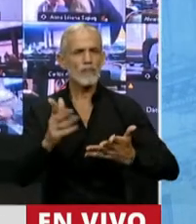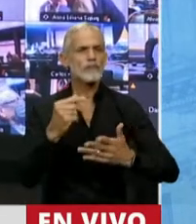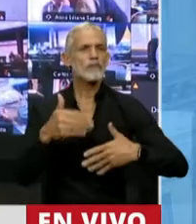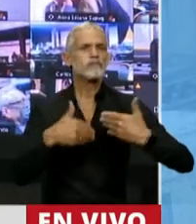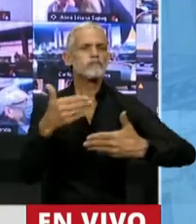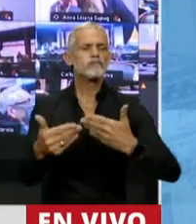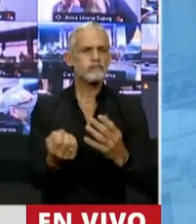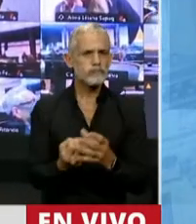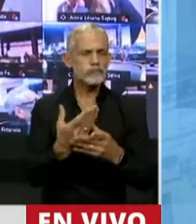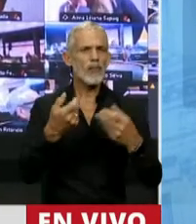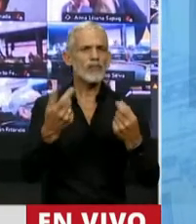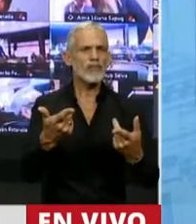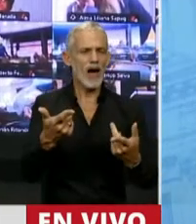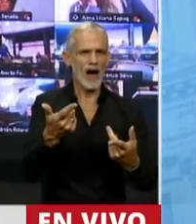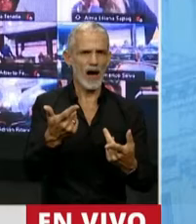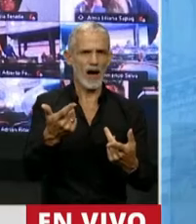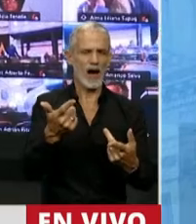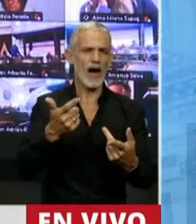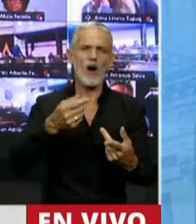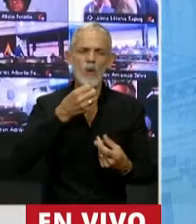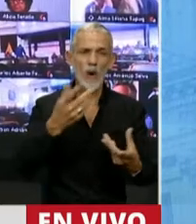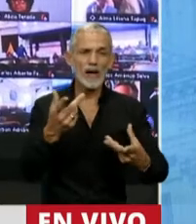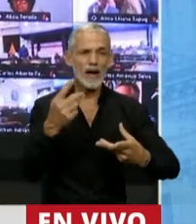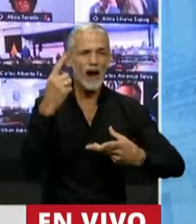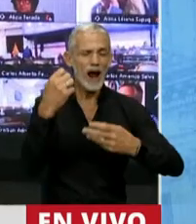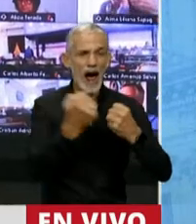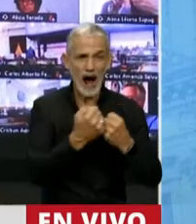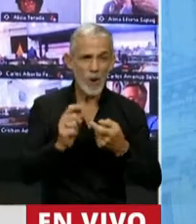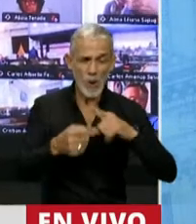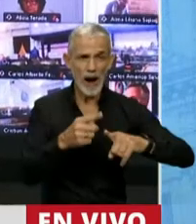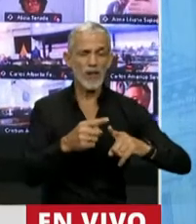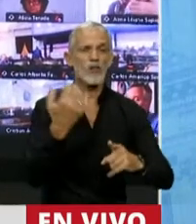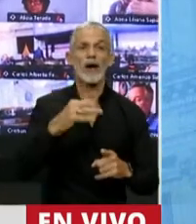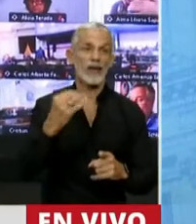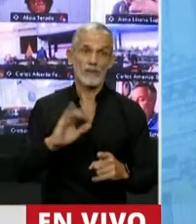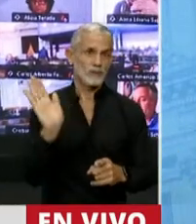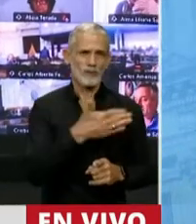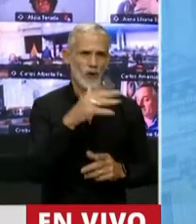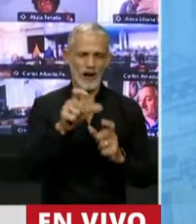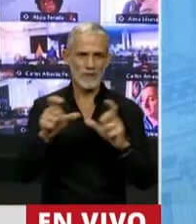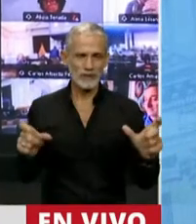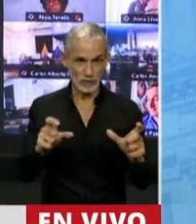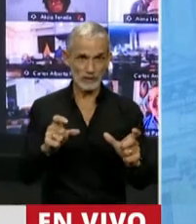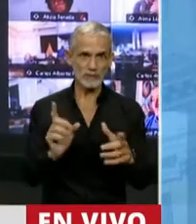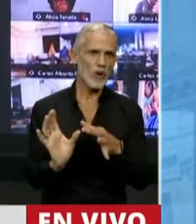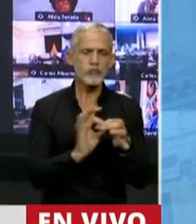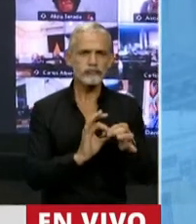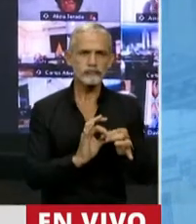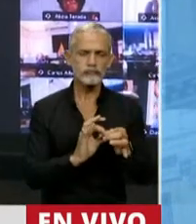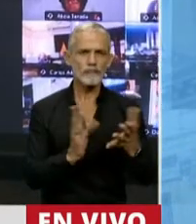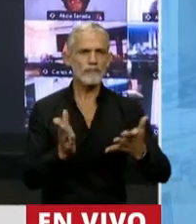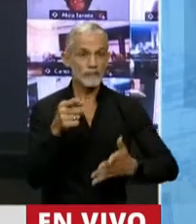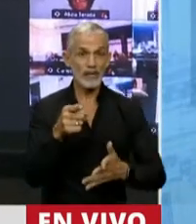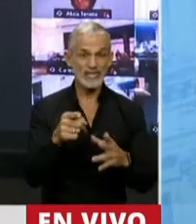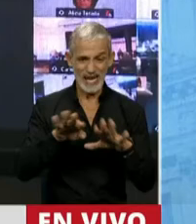generar cualquier tipo de consentimiento que tenga que haber de todos los actores que son vinculantes en este sentido y en